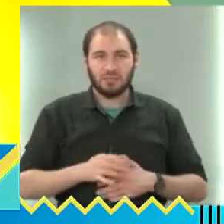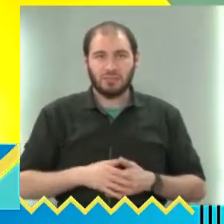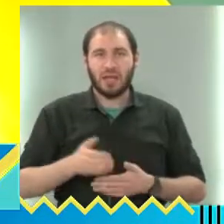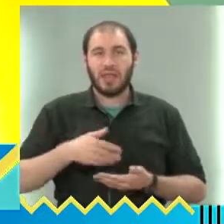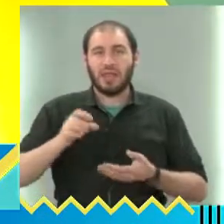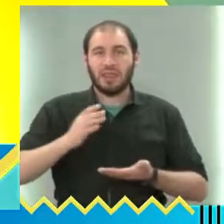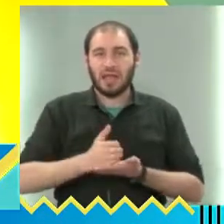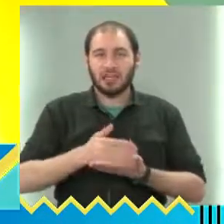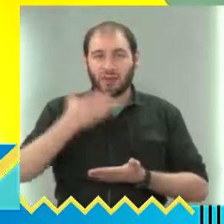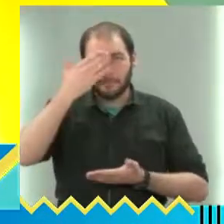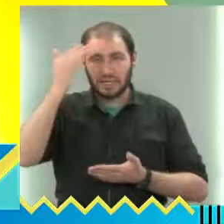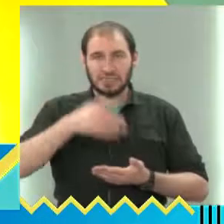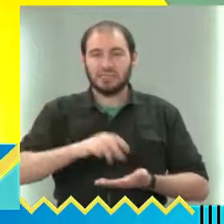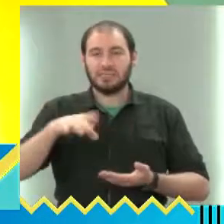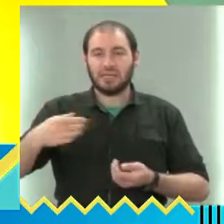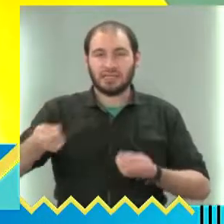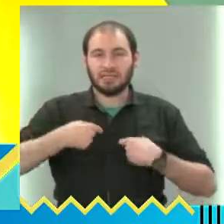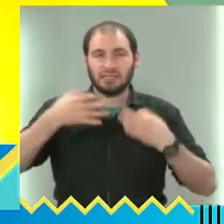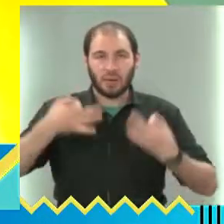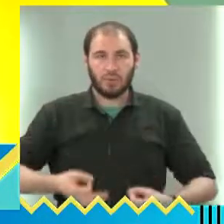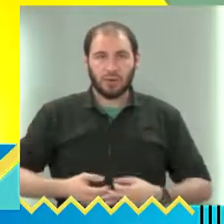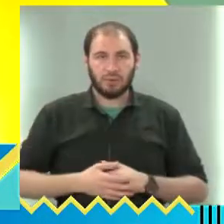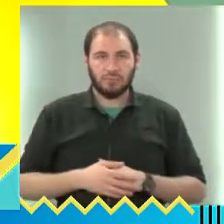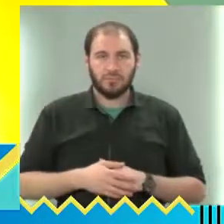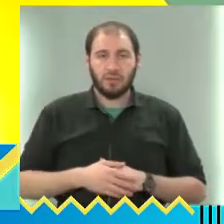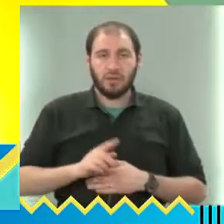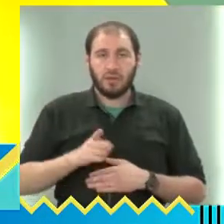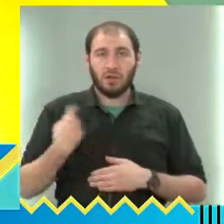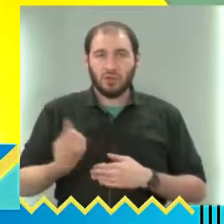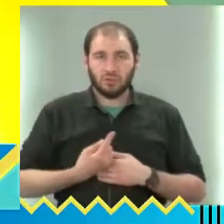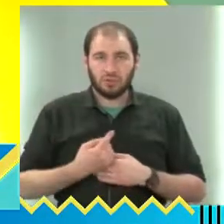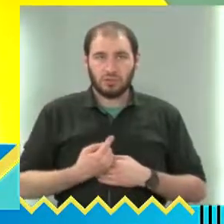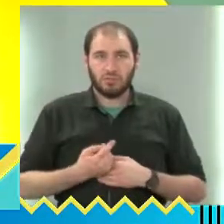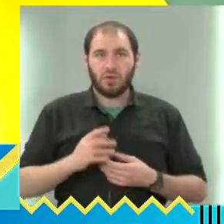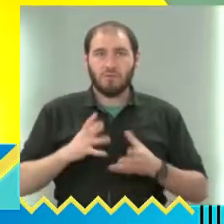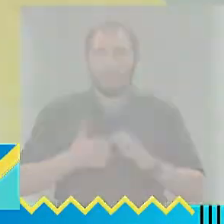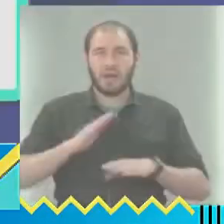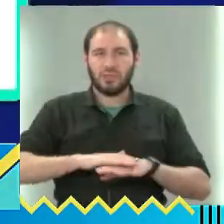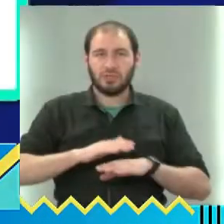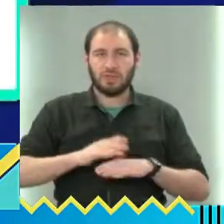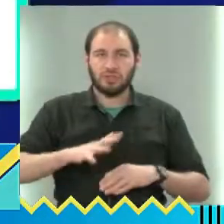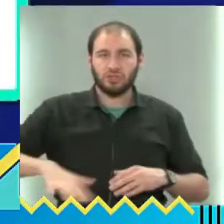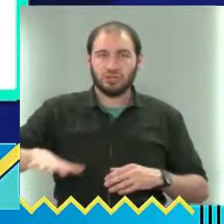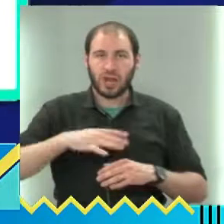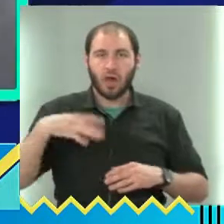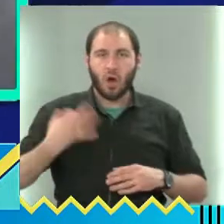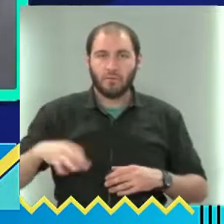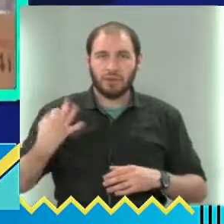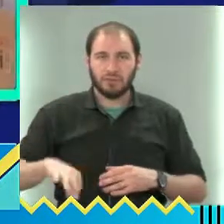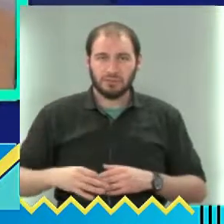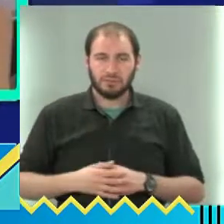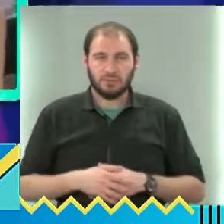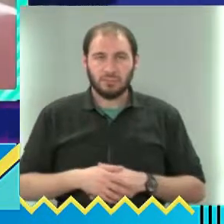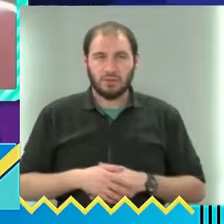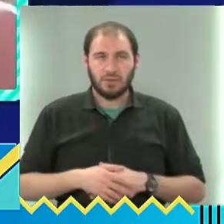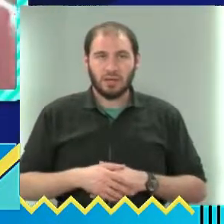derecho es el de los pacientes a recibir sangre segura. Nosotros lo tenemos que ver como una responsabilidad social y una obligación,